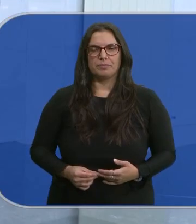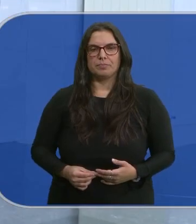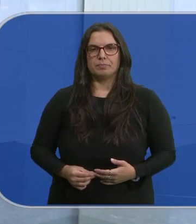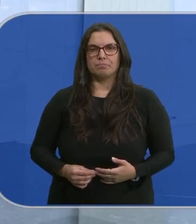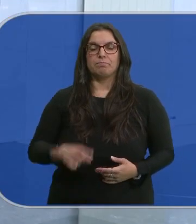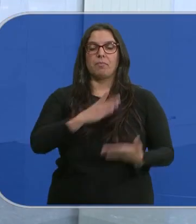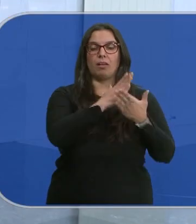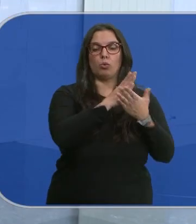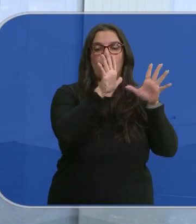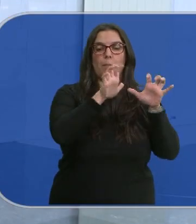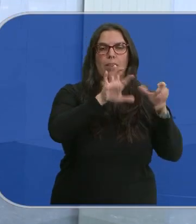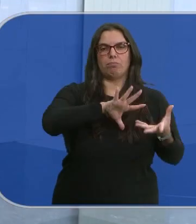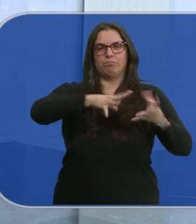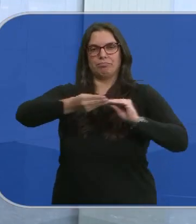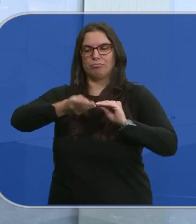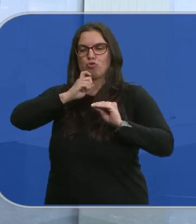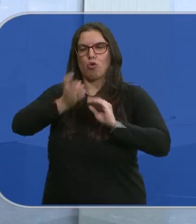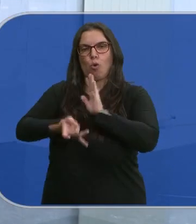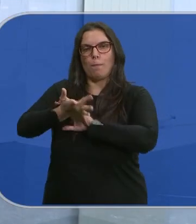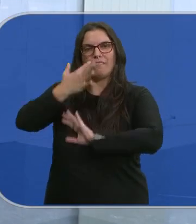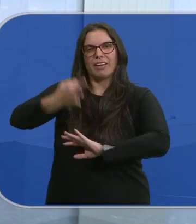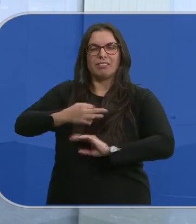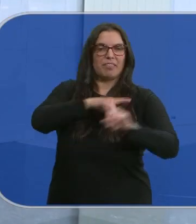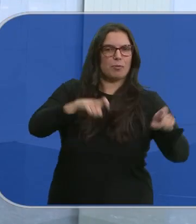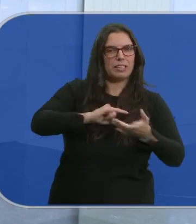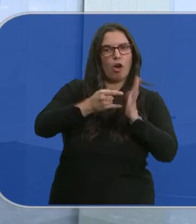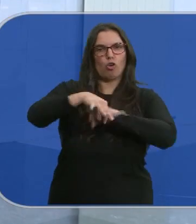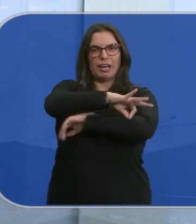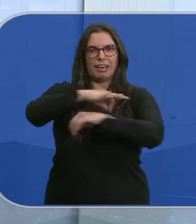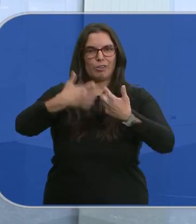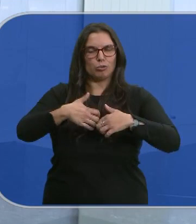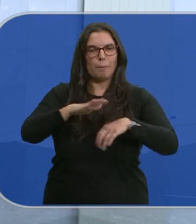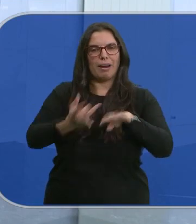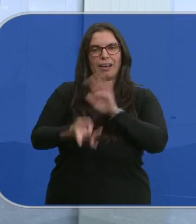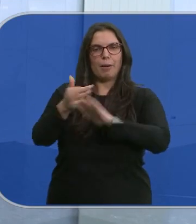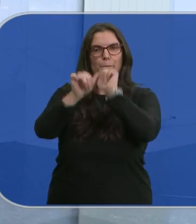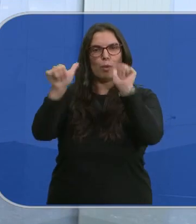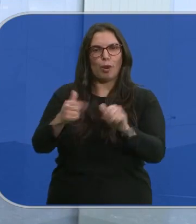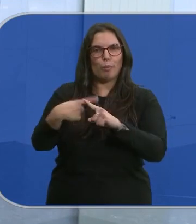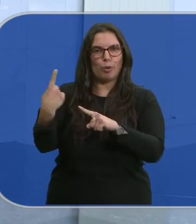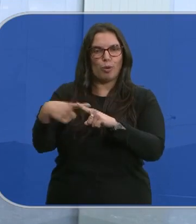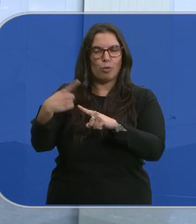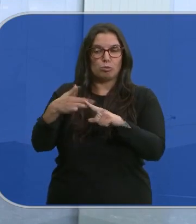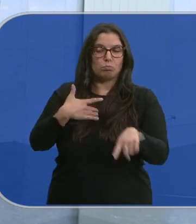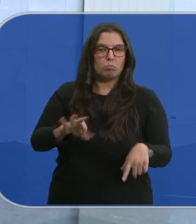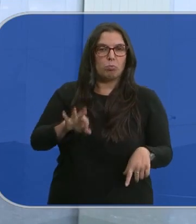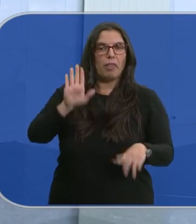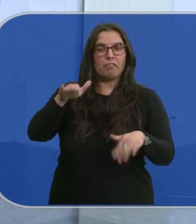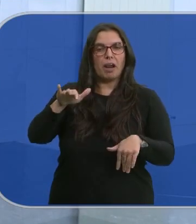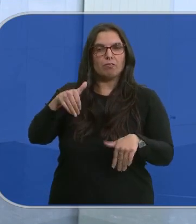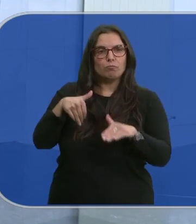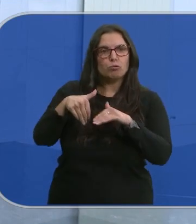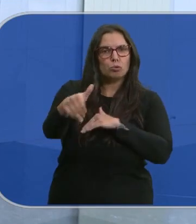Aplican sus conocimientos adquiridos en informática o la ingeniería industrial para desarrollar prototipos de productos que quizás